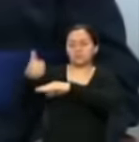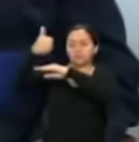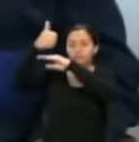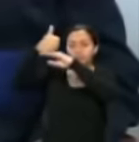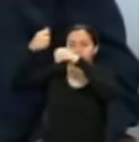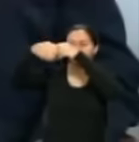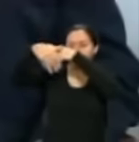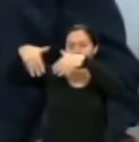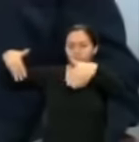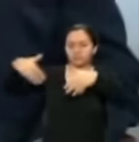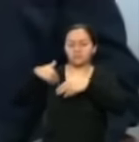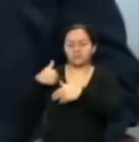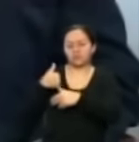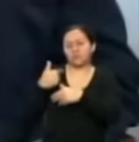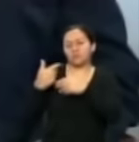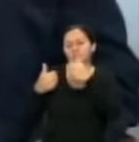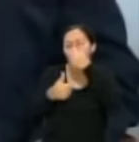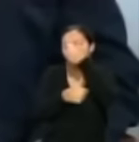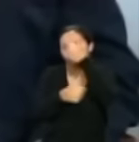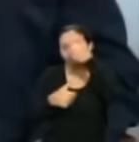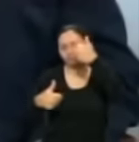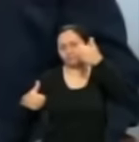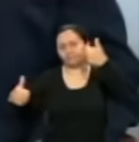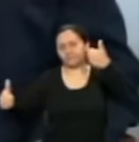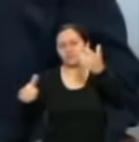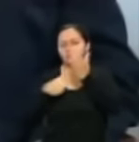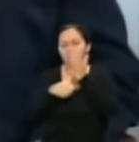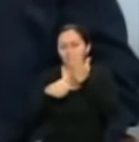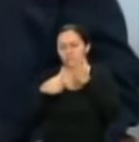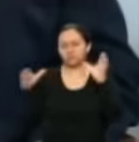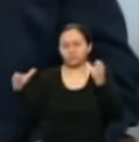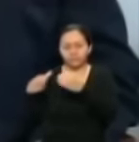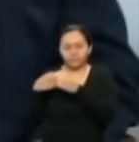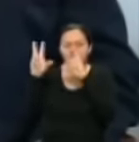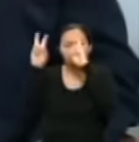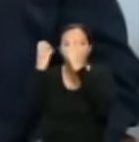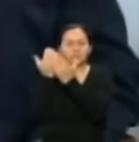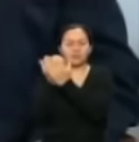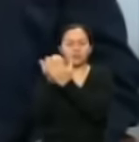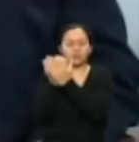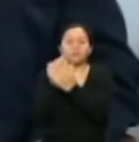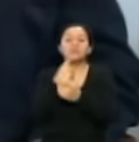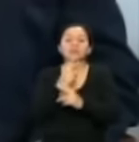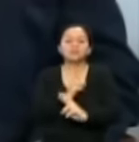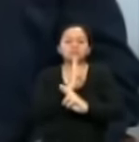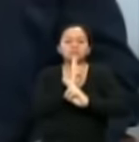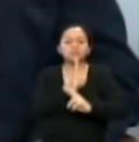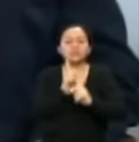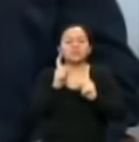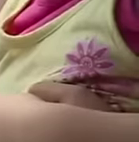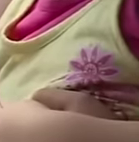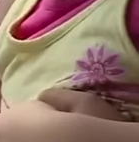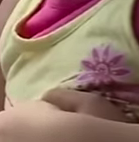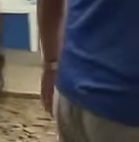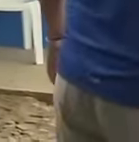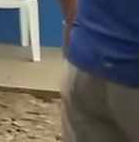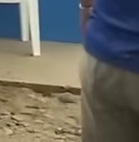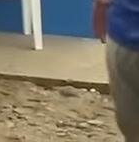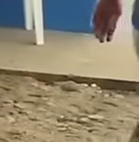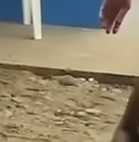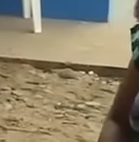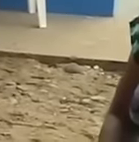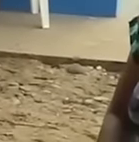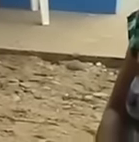Tenemos que responder con medidas eficaces, efectivas, a una coyuntura económica compleja. En este